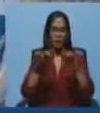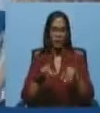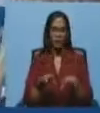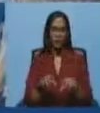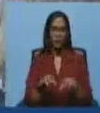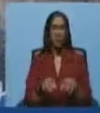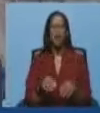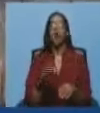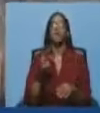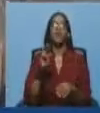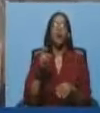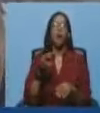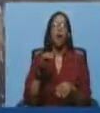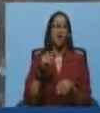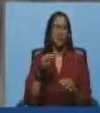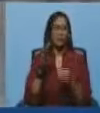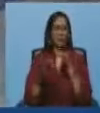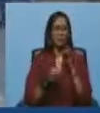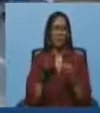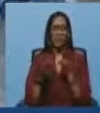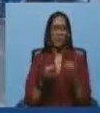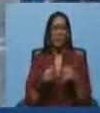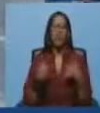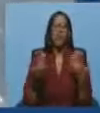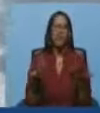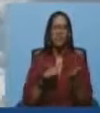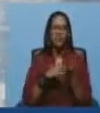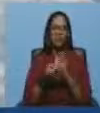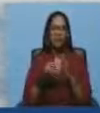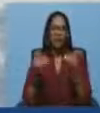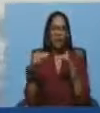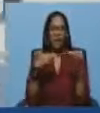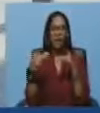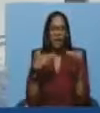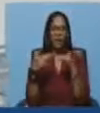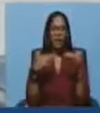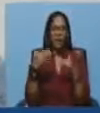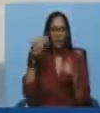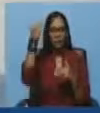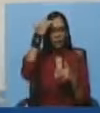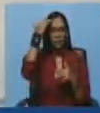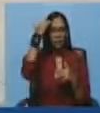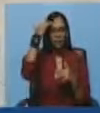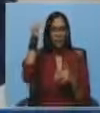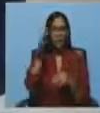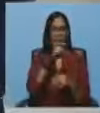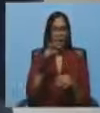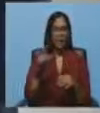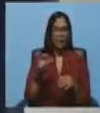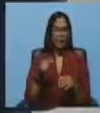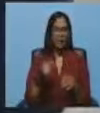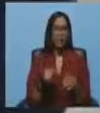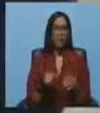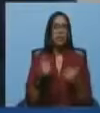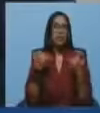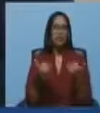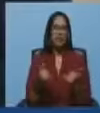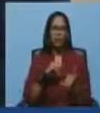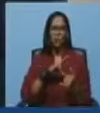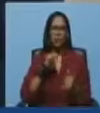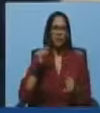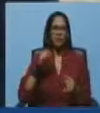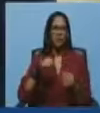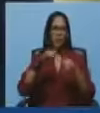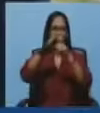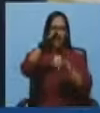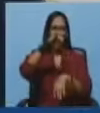Duclusel. El tipo explica, bueno, qué es la guerra cognitiva, vamos por las mentes de la gente, ya no necesitamos lanzar bombas para ganar